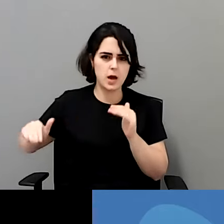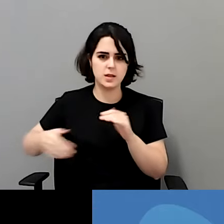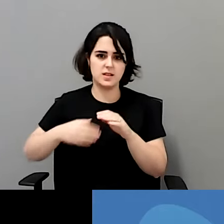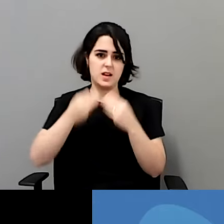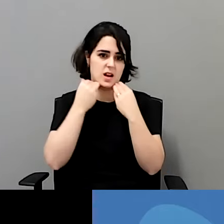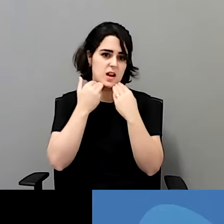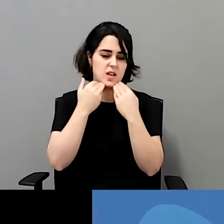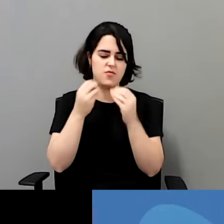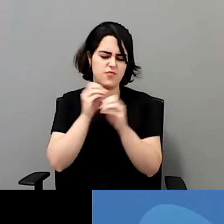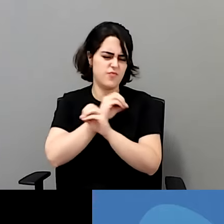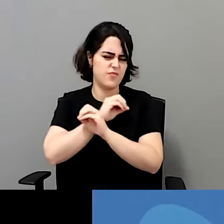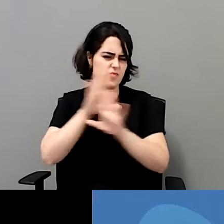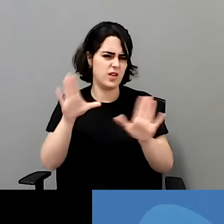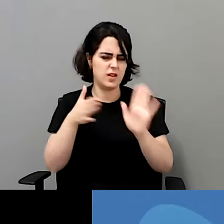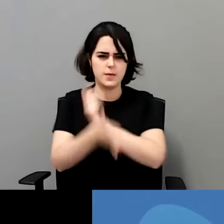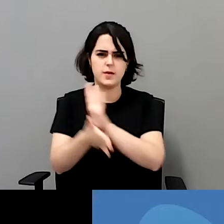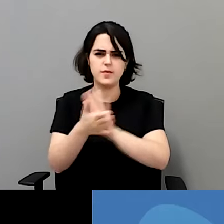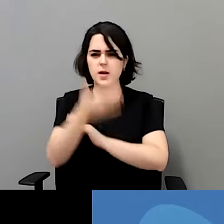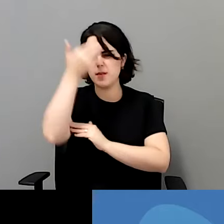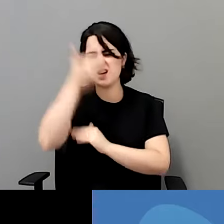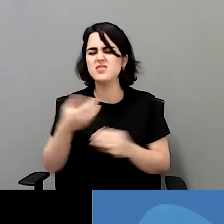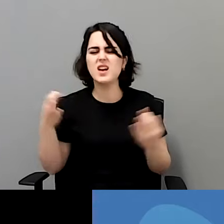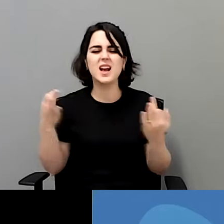magistral, define qué es la parálisis cerebral.